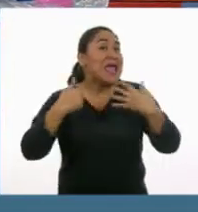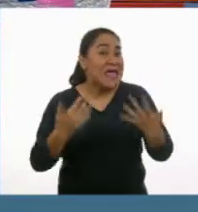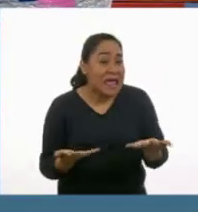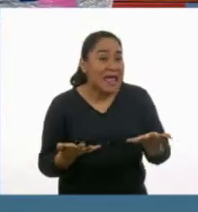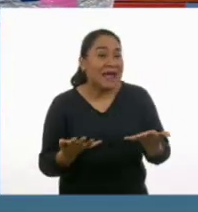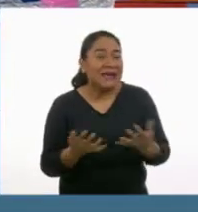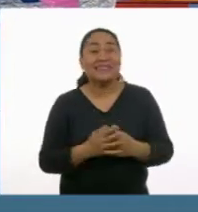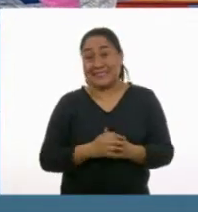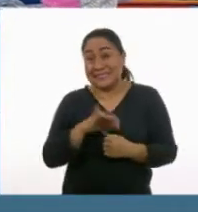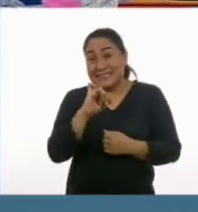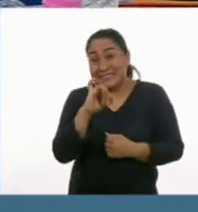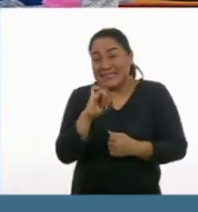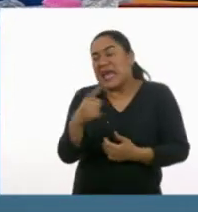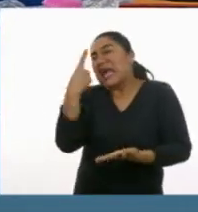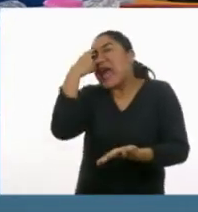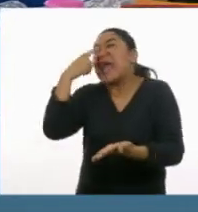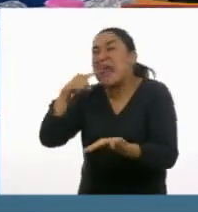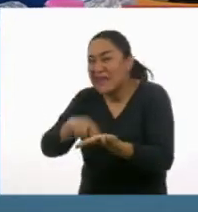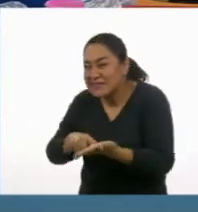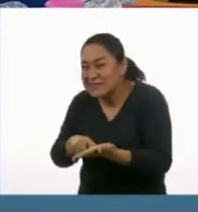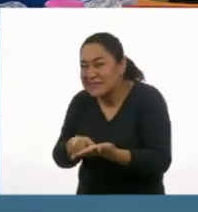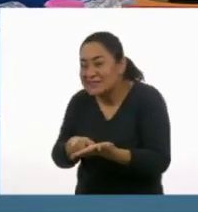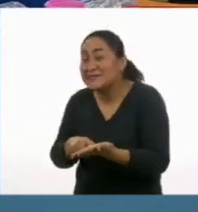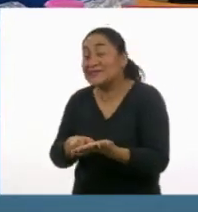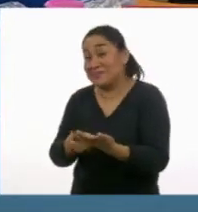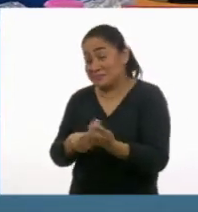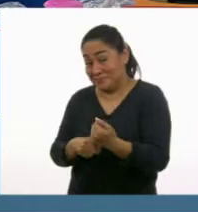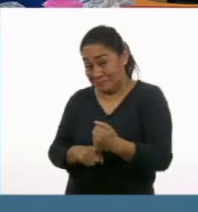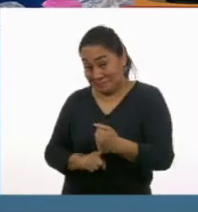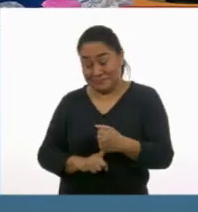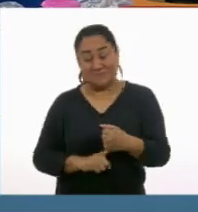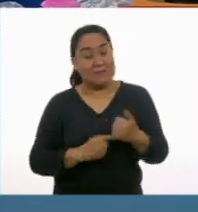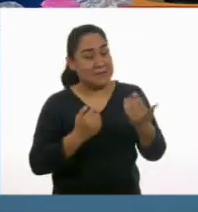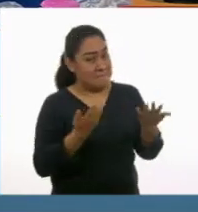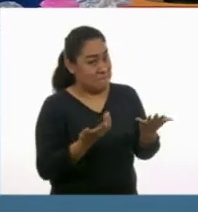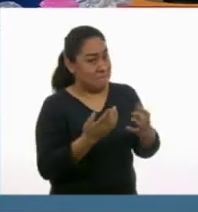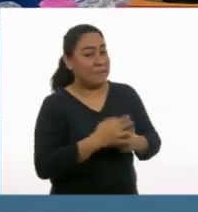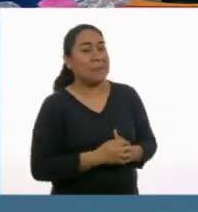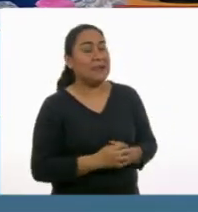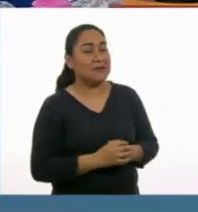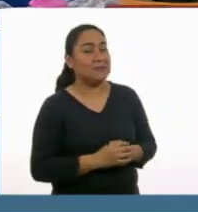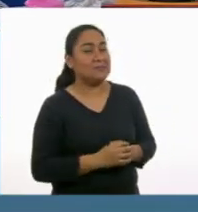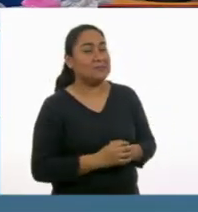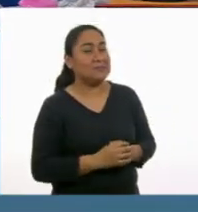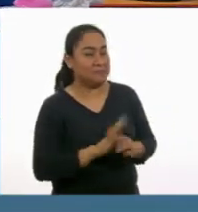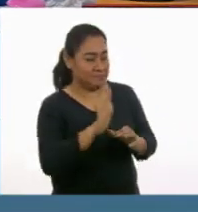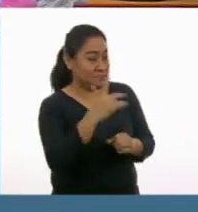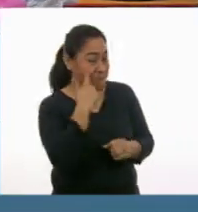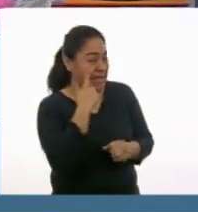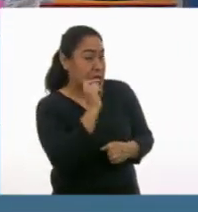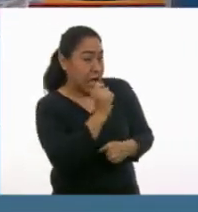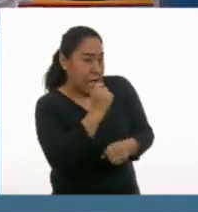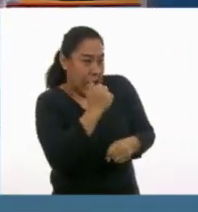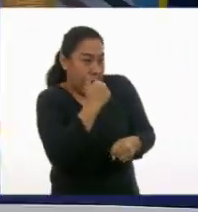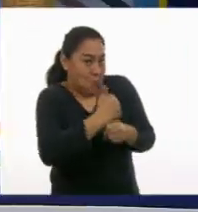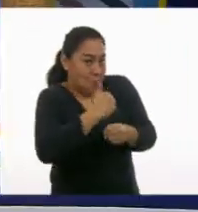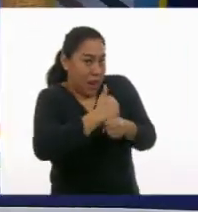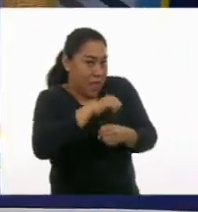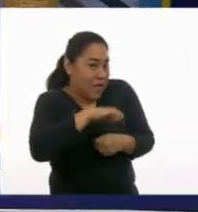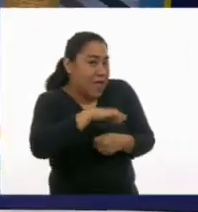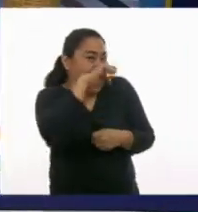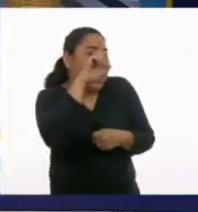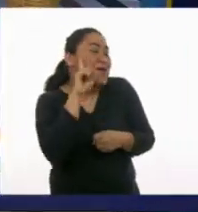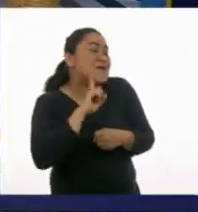¿Qué crees? ¿Qué? Que entonces, como es la abuelita que salía